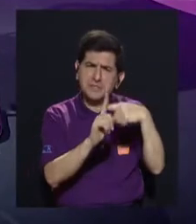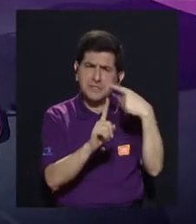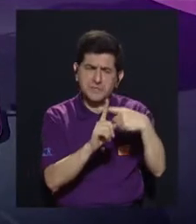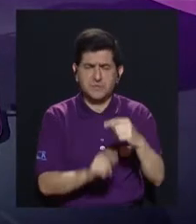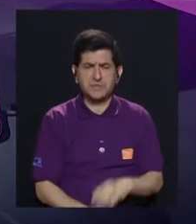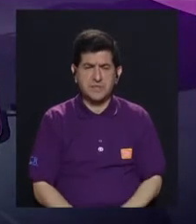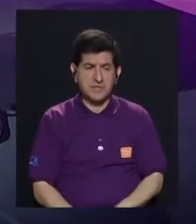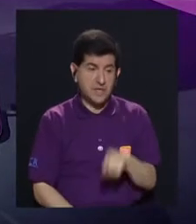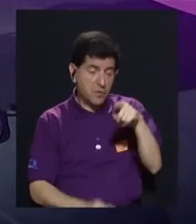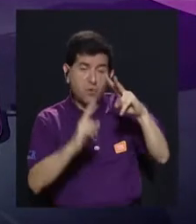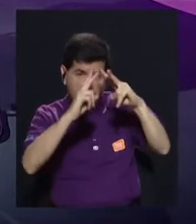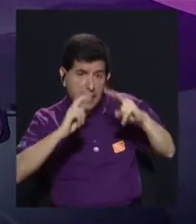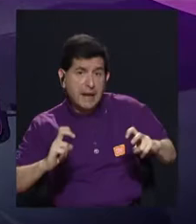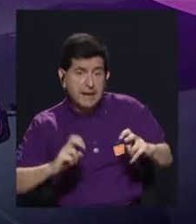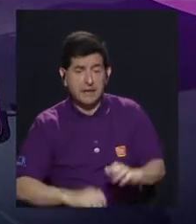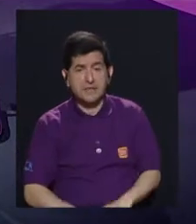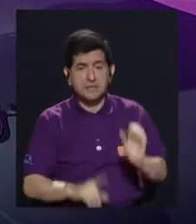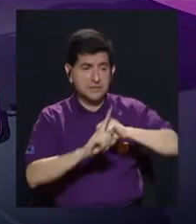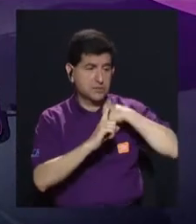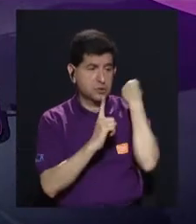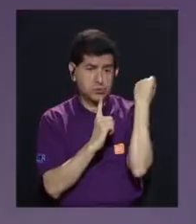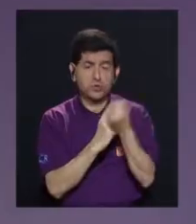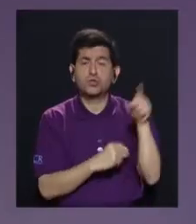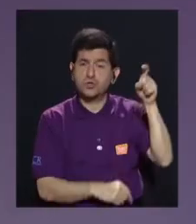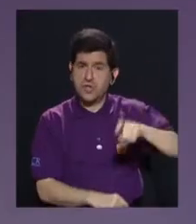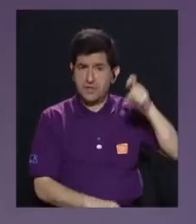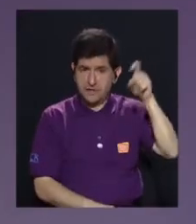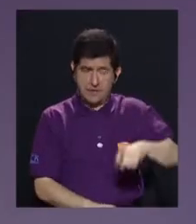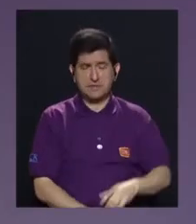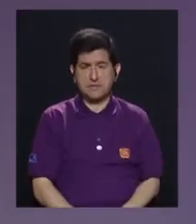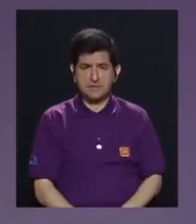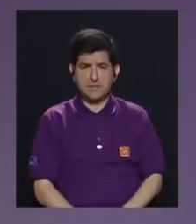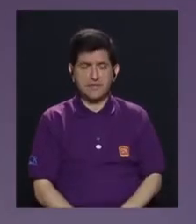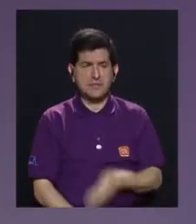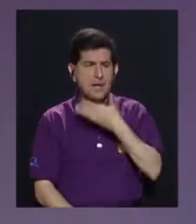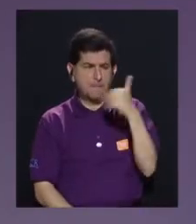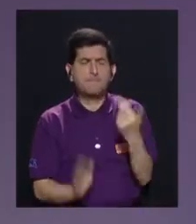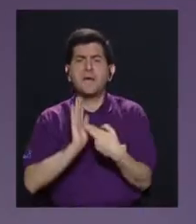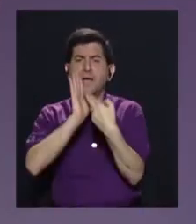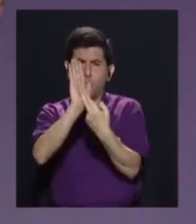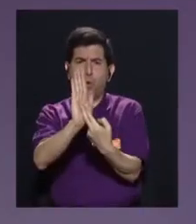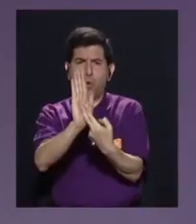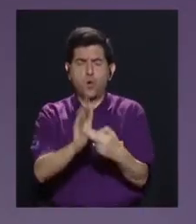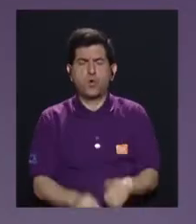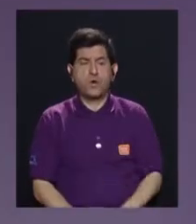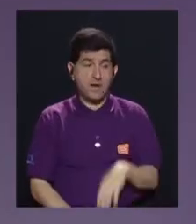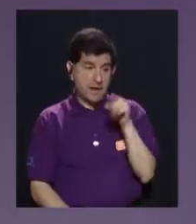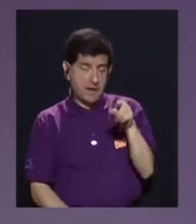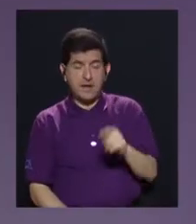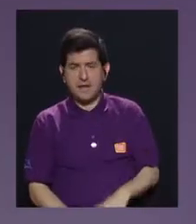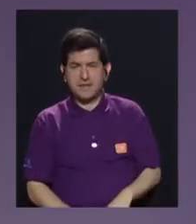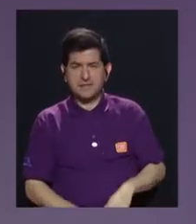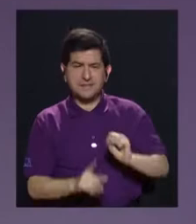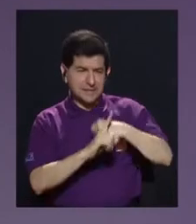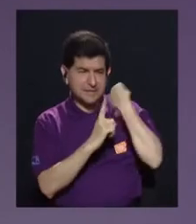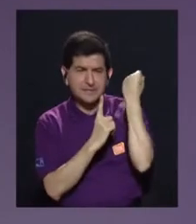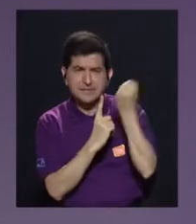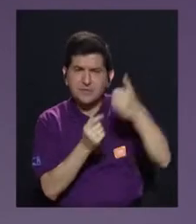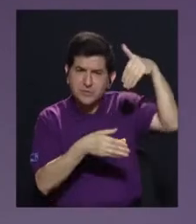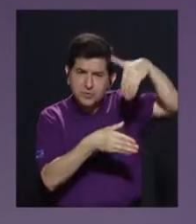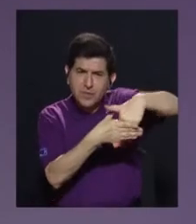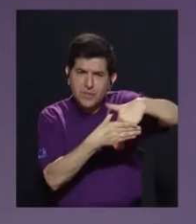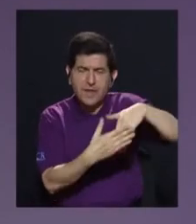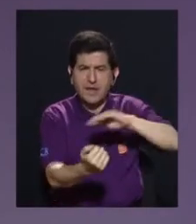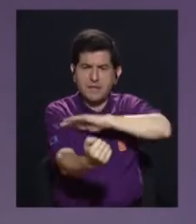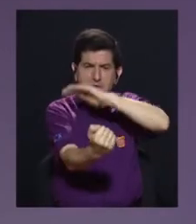de la fotografía la sociedad tiene que estar cada vez más mejor representada en la fotografía de los